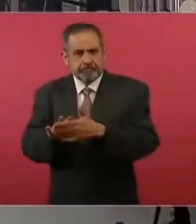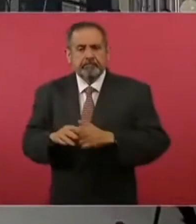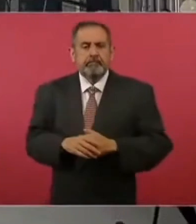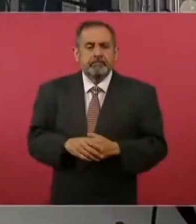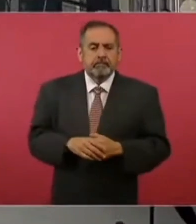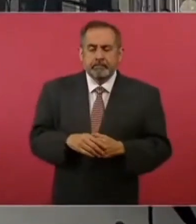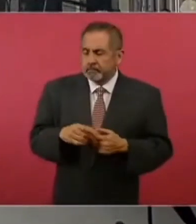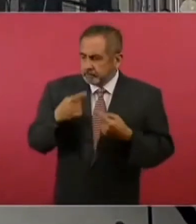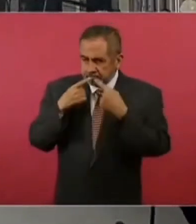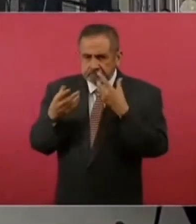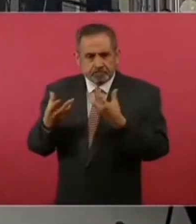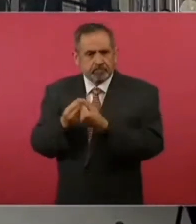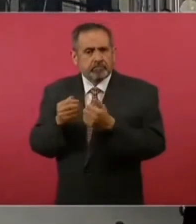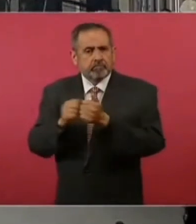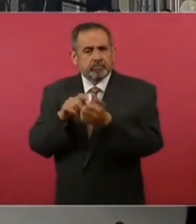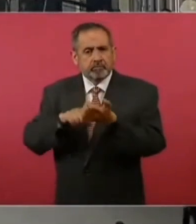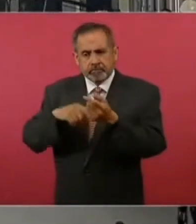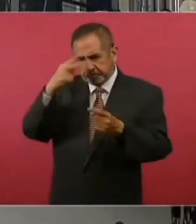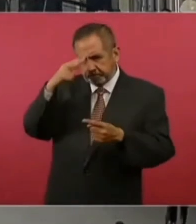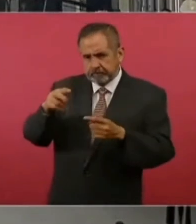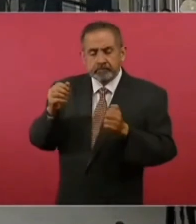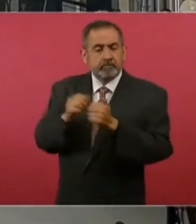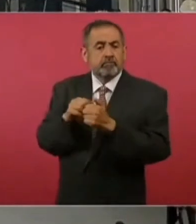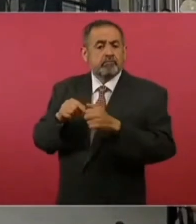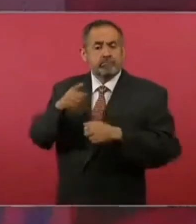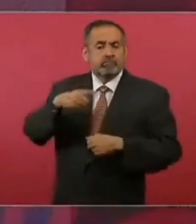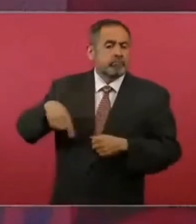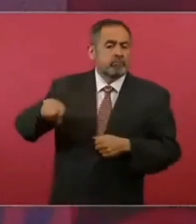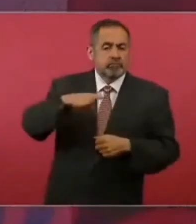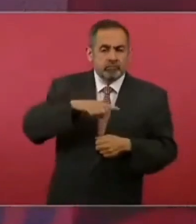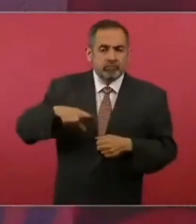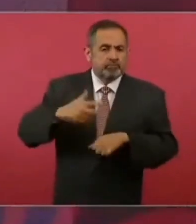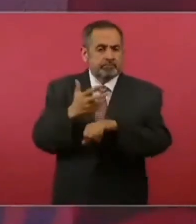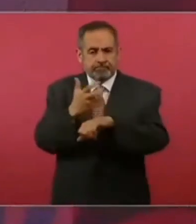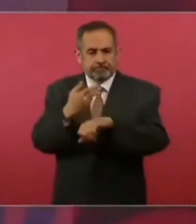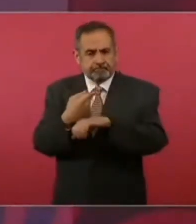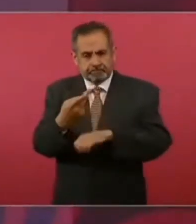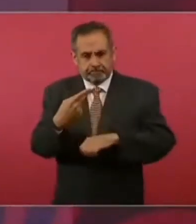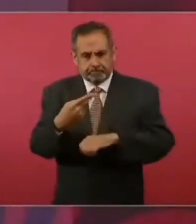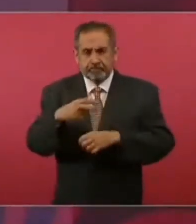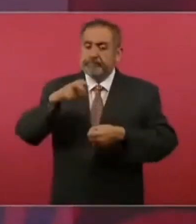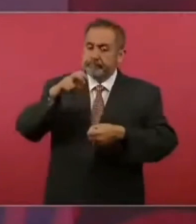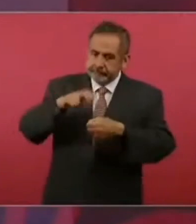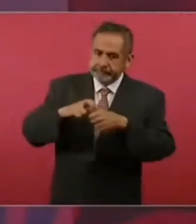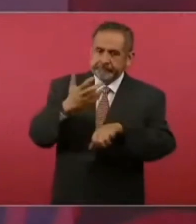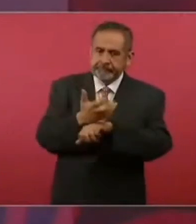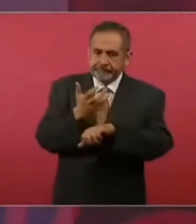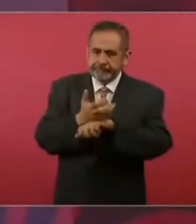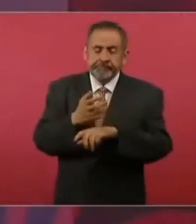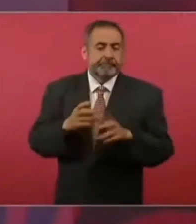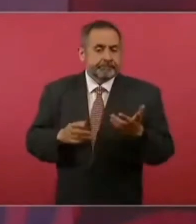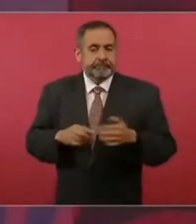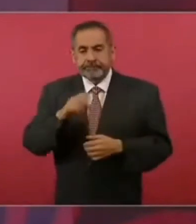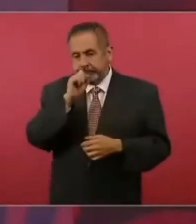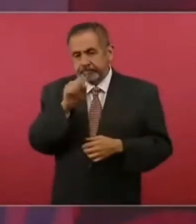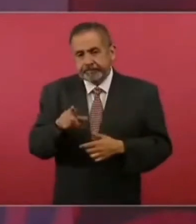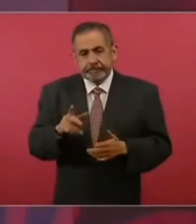La cooperación de México con Estados Unidos, en Estados Unidos, que también